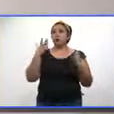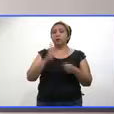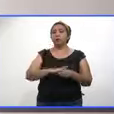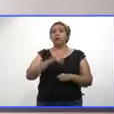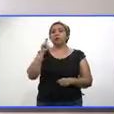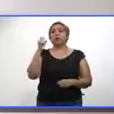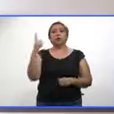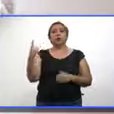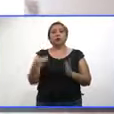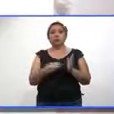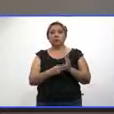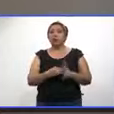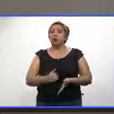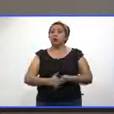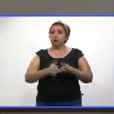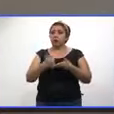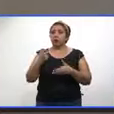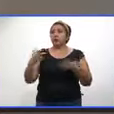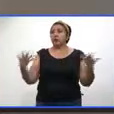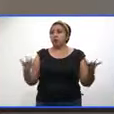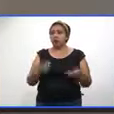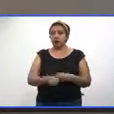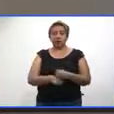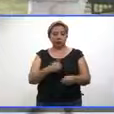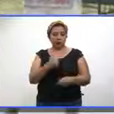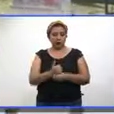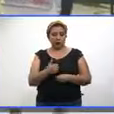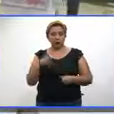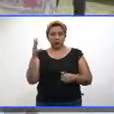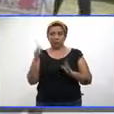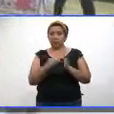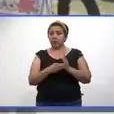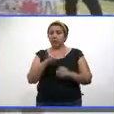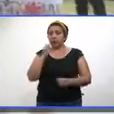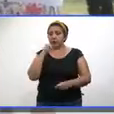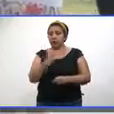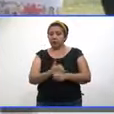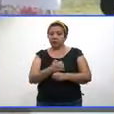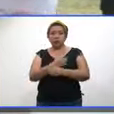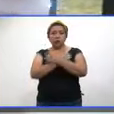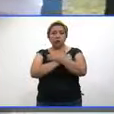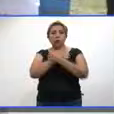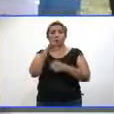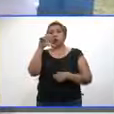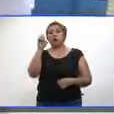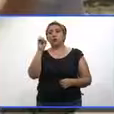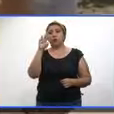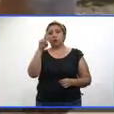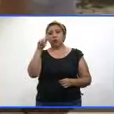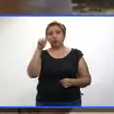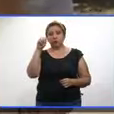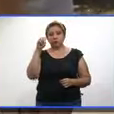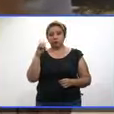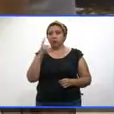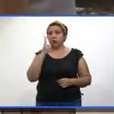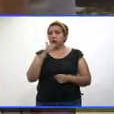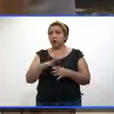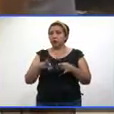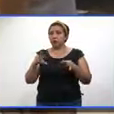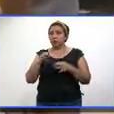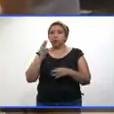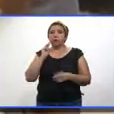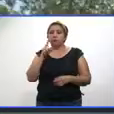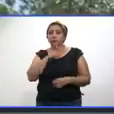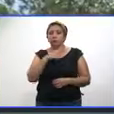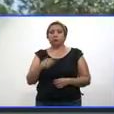de 21.000 acciones y este año se realizarán 3.000. La secretaria de Educación del Estado, Loreto Villanueva Trujillo, expuso a Vila Dosal